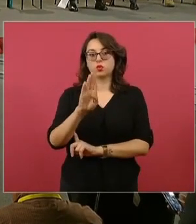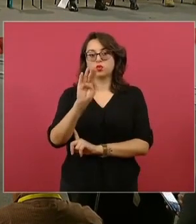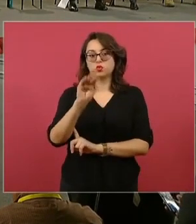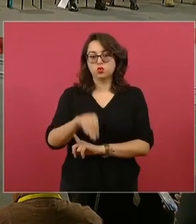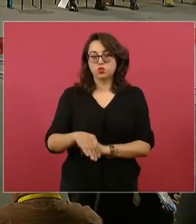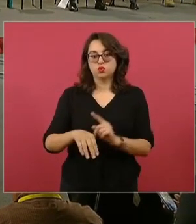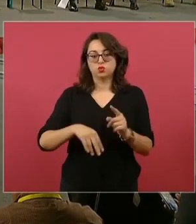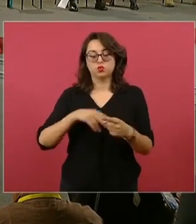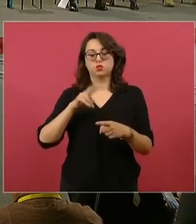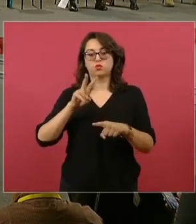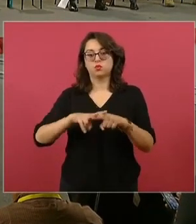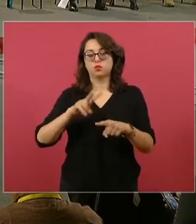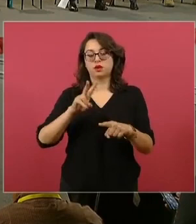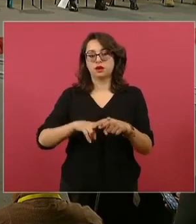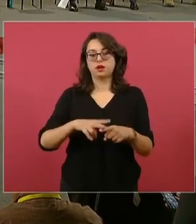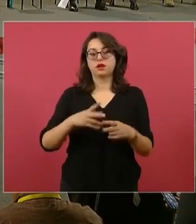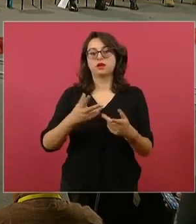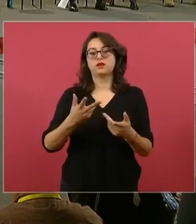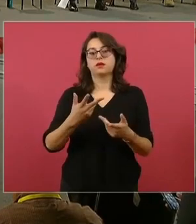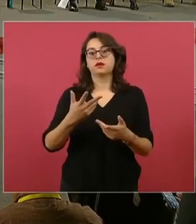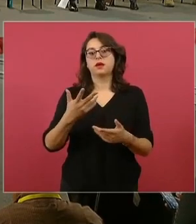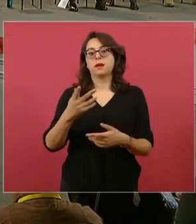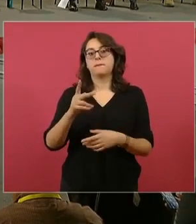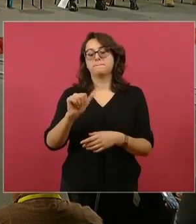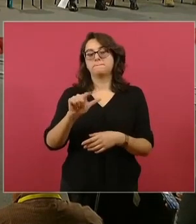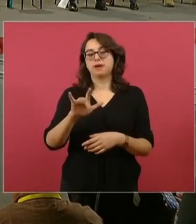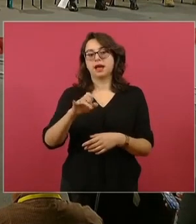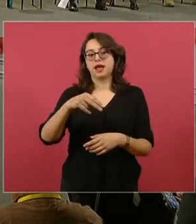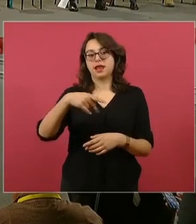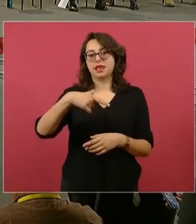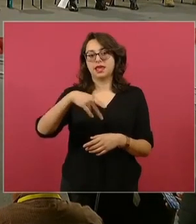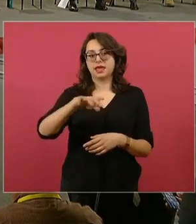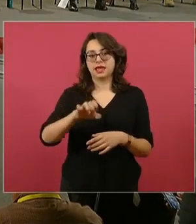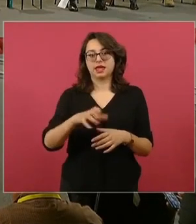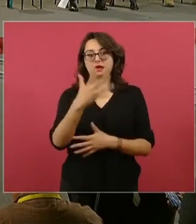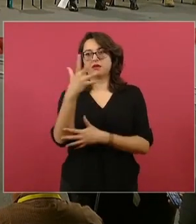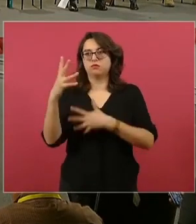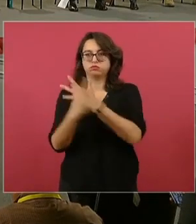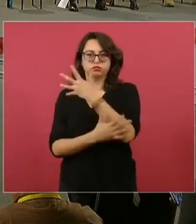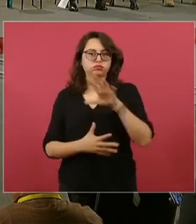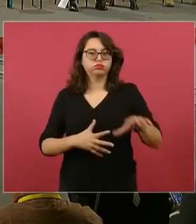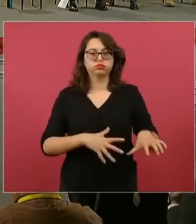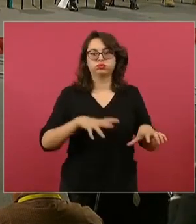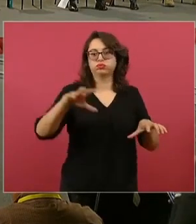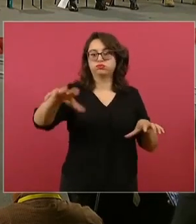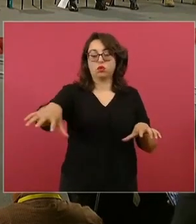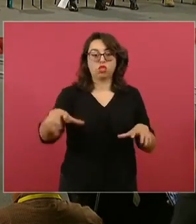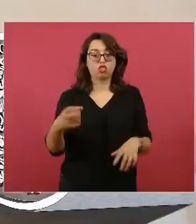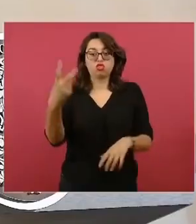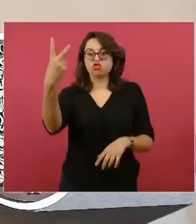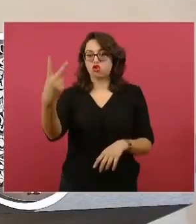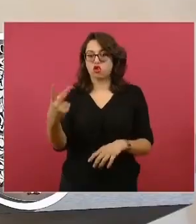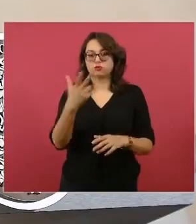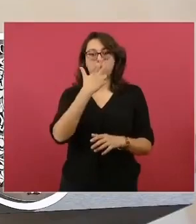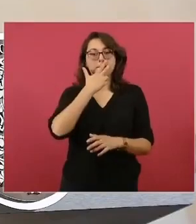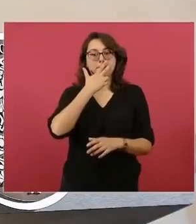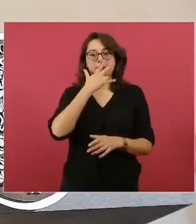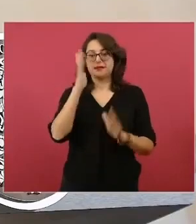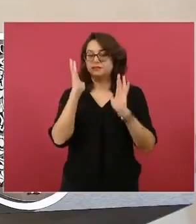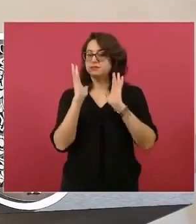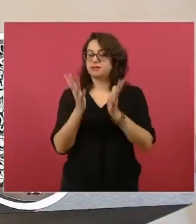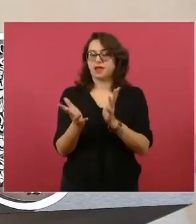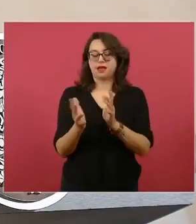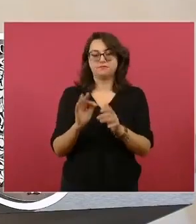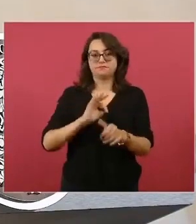en Parque Nacional Palenque, que estas son dos áreas naturales protegidas ya decretadas, pero de suma importancia tener su programa